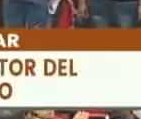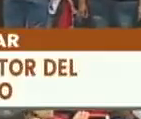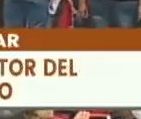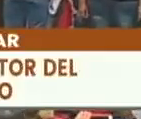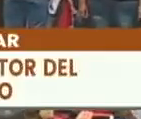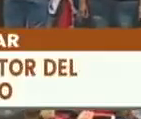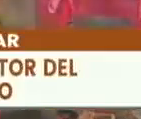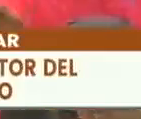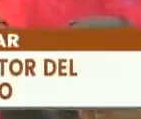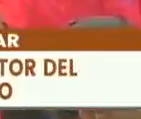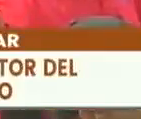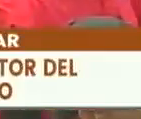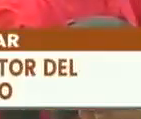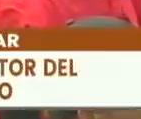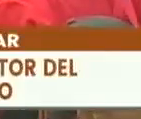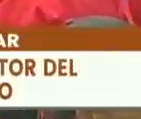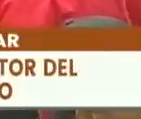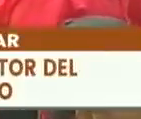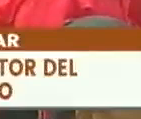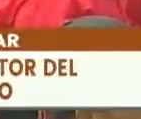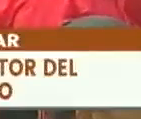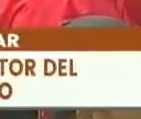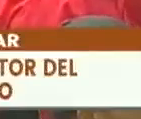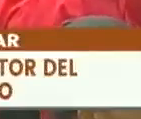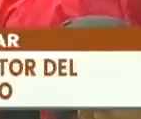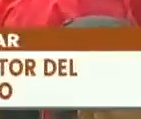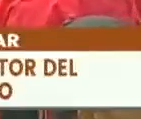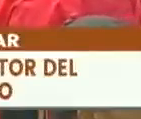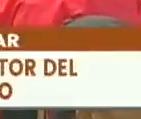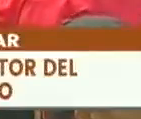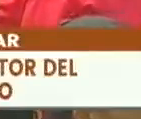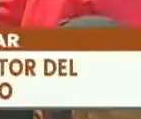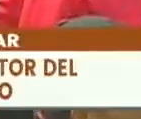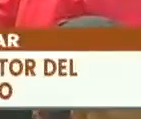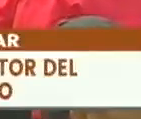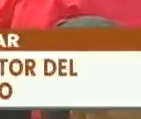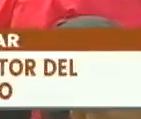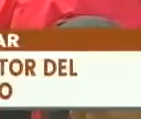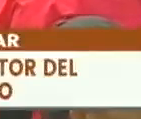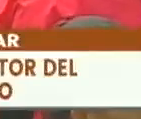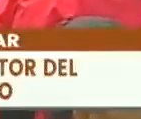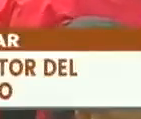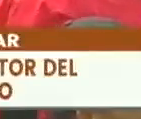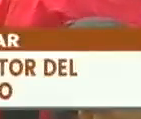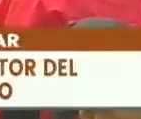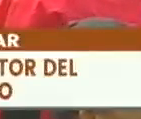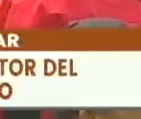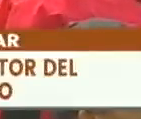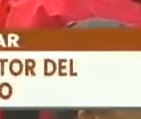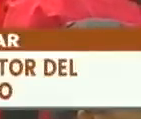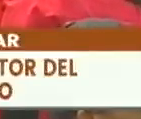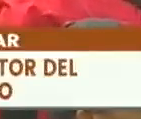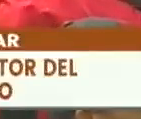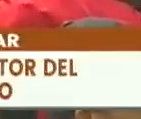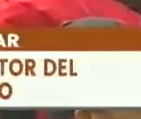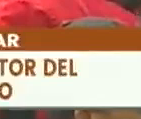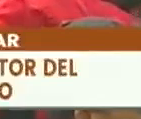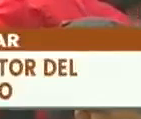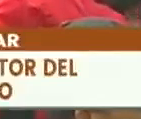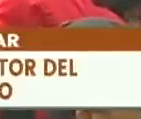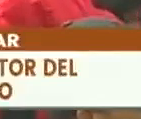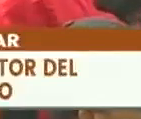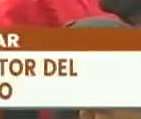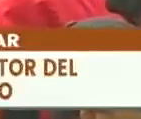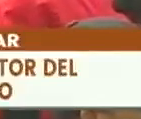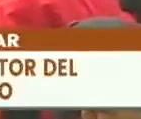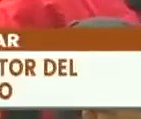del triunfo en el referéndum revocatorio. Eso nosotros tenemos que decírselo a nuestros muchachos, a los más jóvenes, a los que están